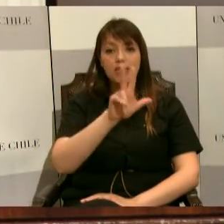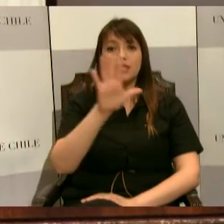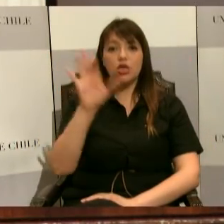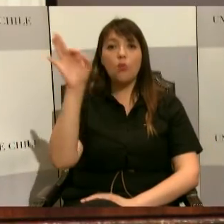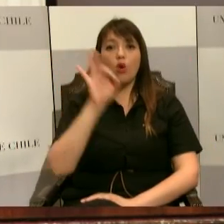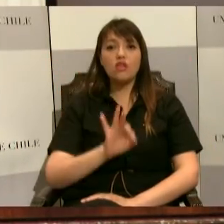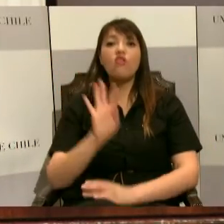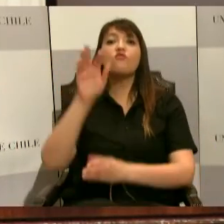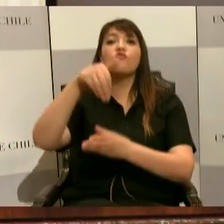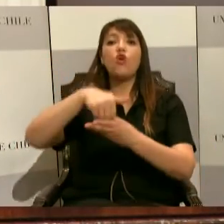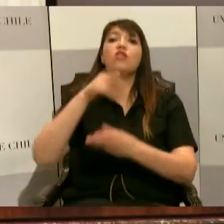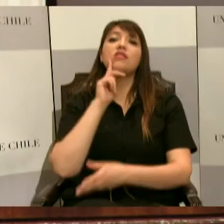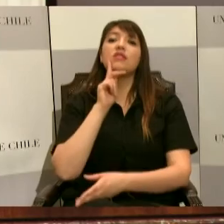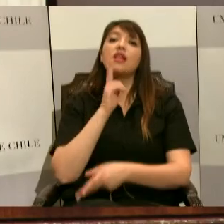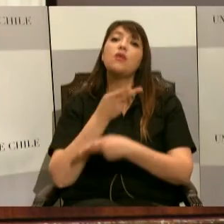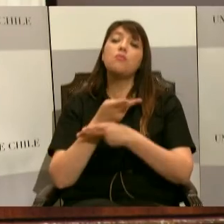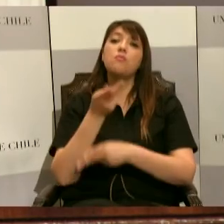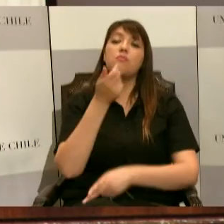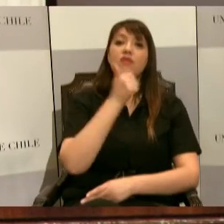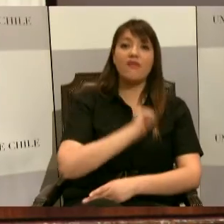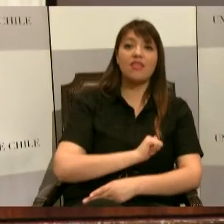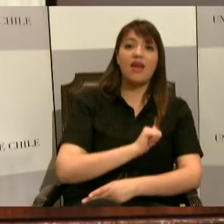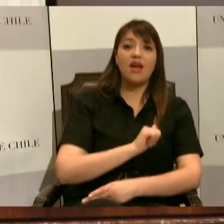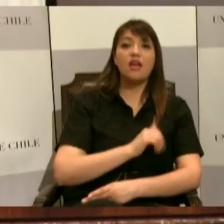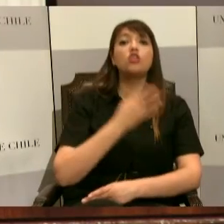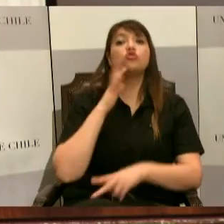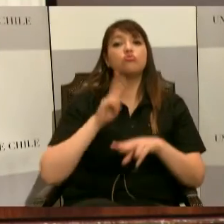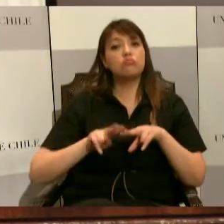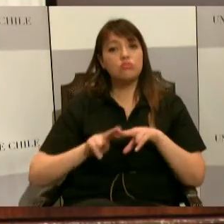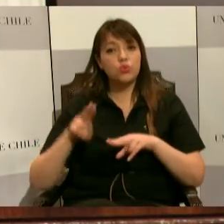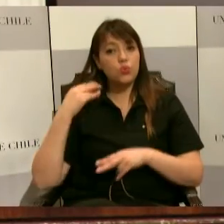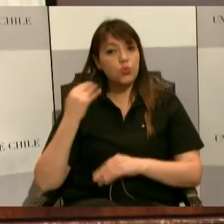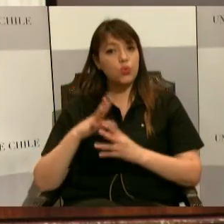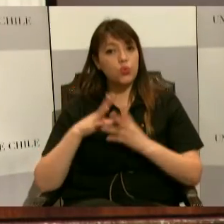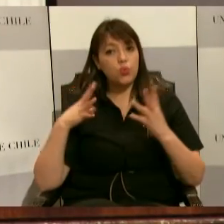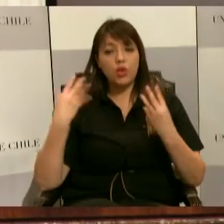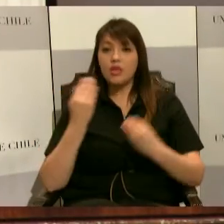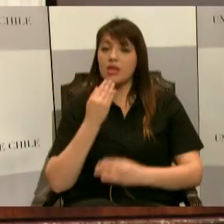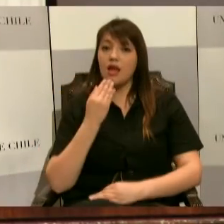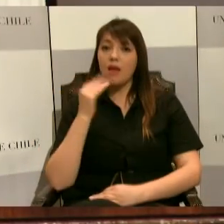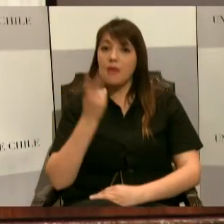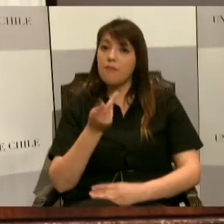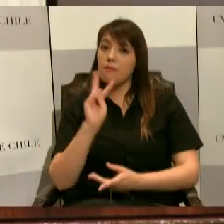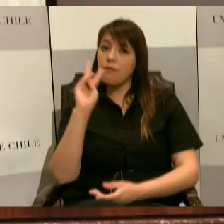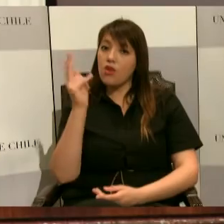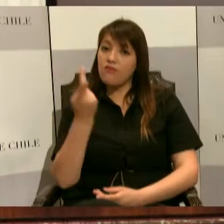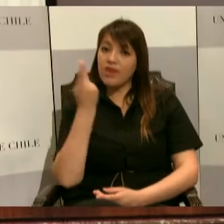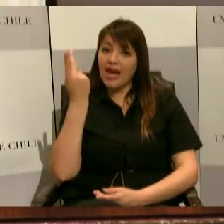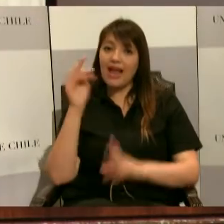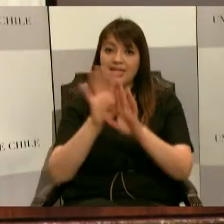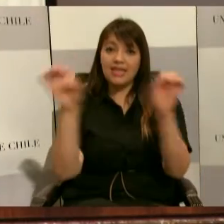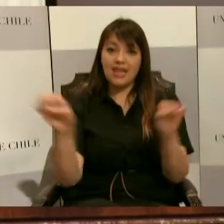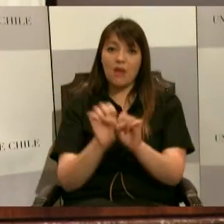que votan tienen sus hijos en la educación superior privada. Este solo hecho constituye una enorme masa inercial para modificar el sistema actual.